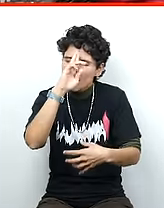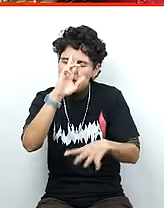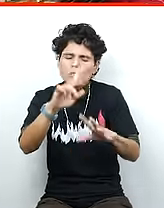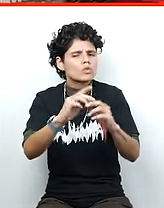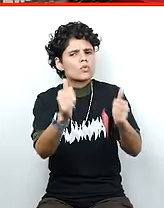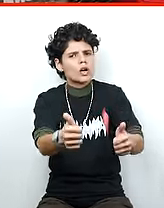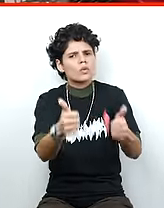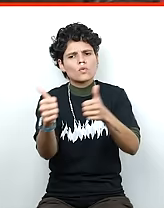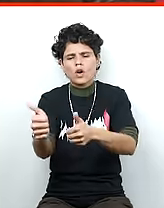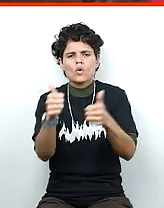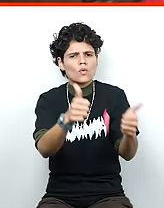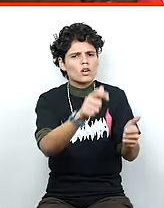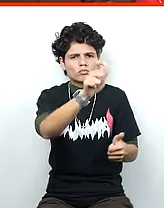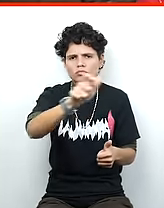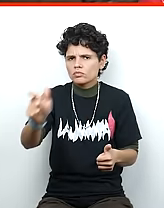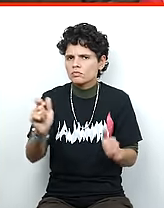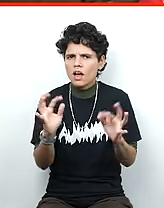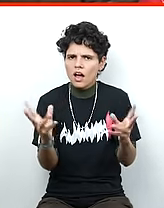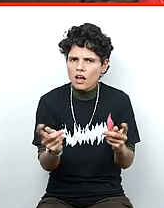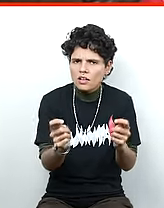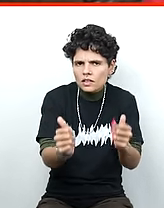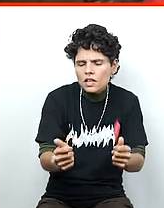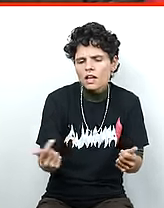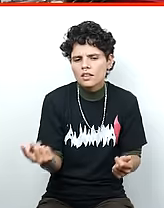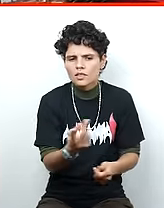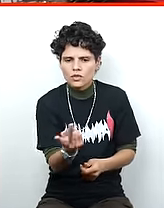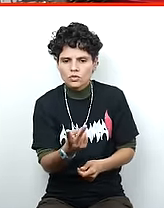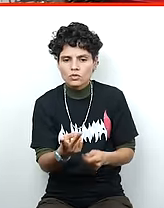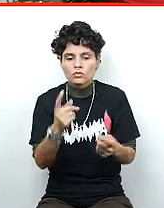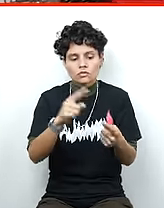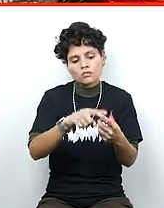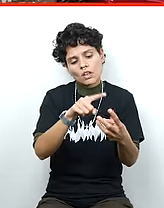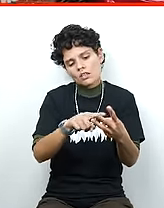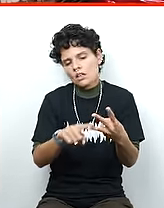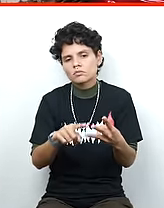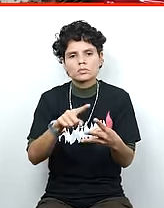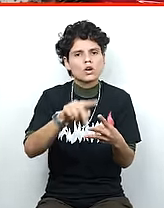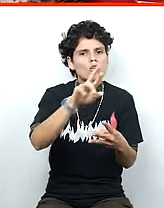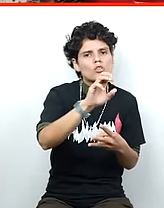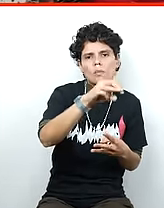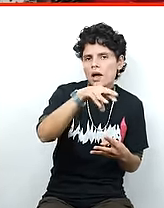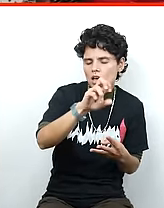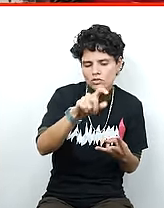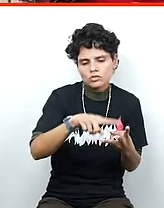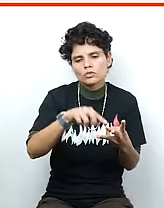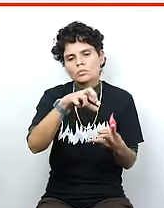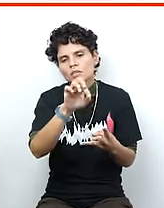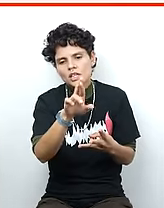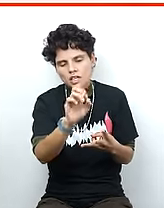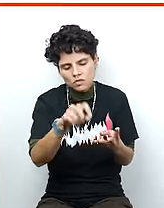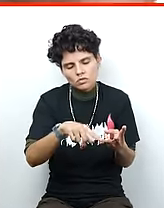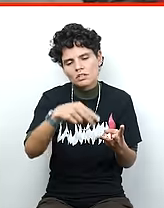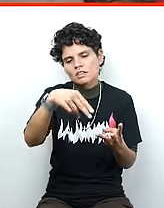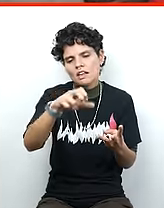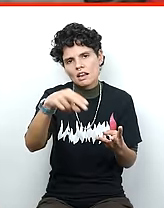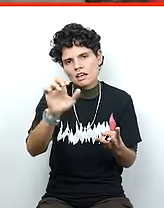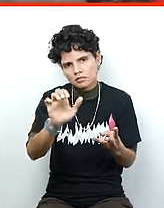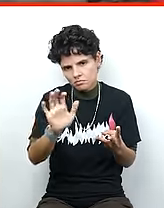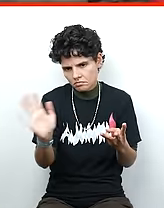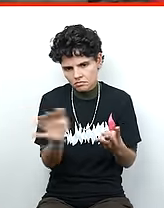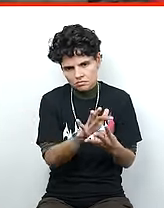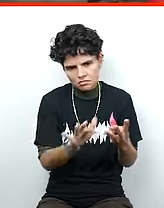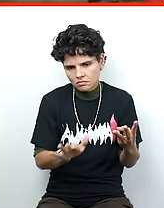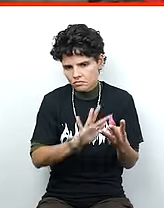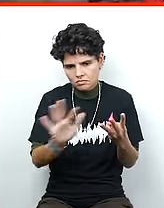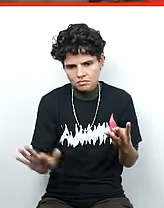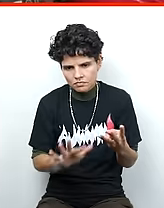Oro son buenos artistas talentosos. Piero y el Nene. Piero y el Nene. Ahí tenés, los romanos. Sí, los romanos. Piero y el Nene. Otros